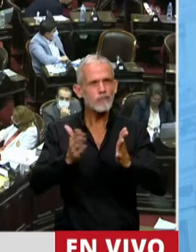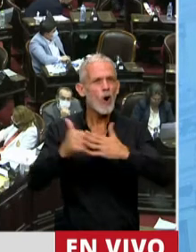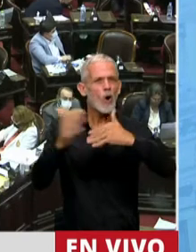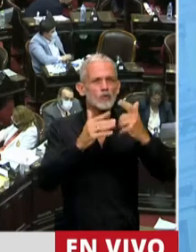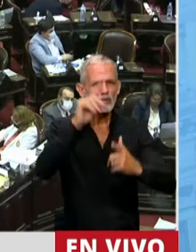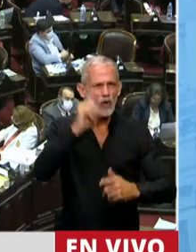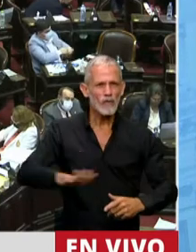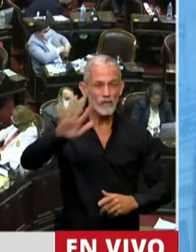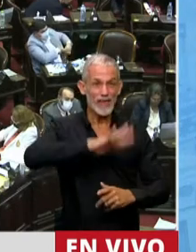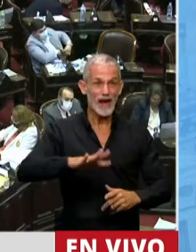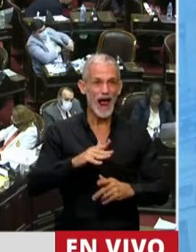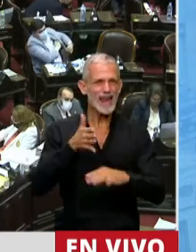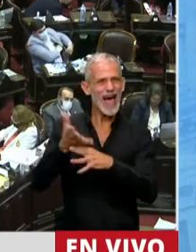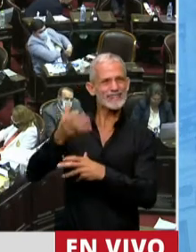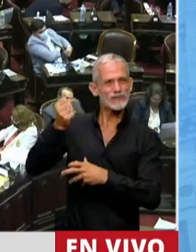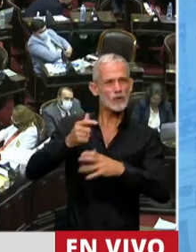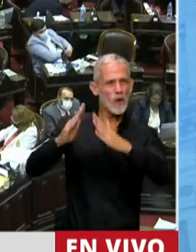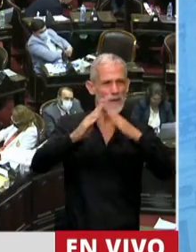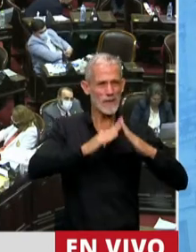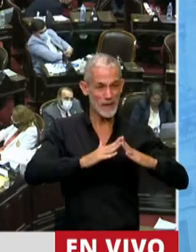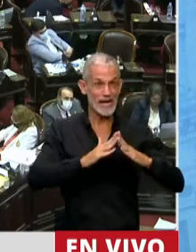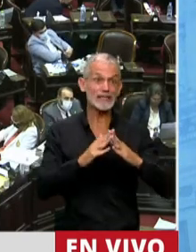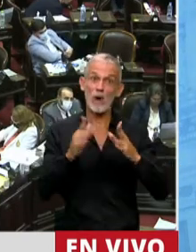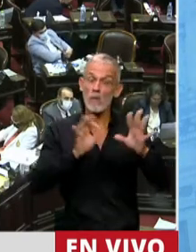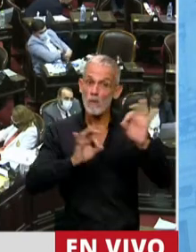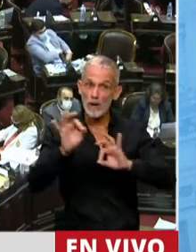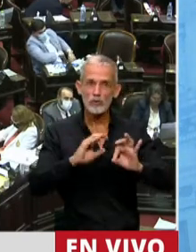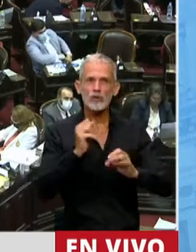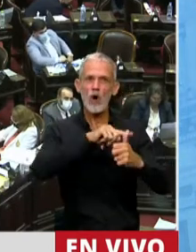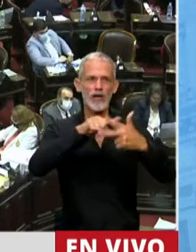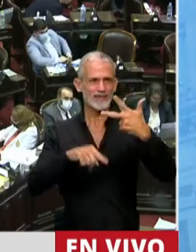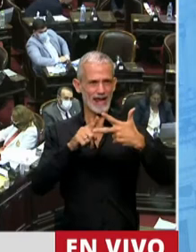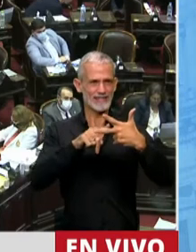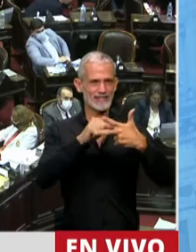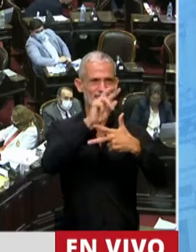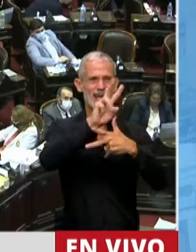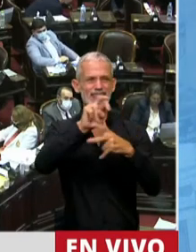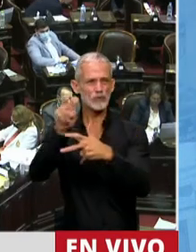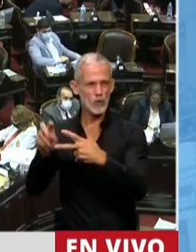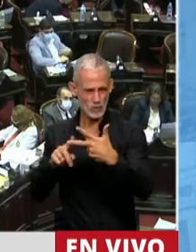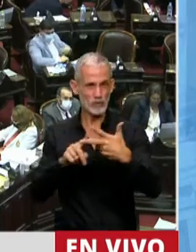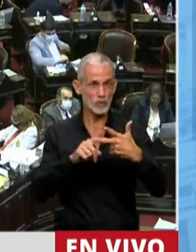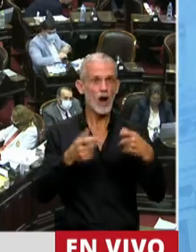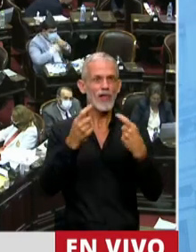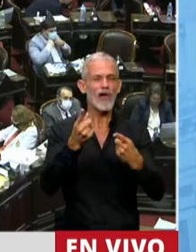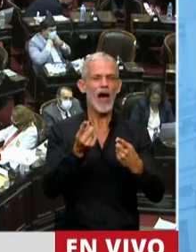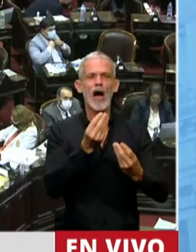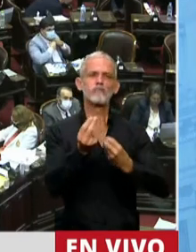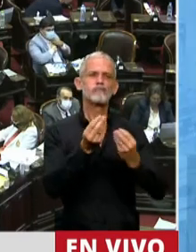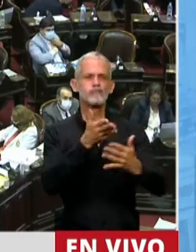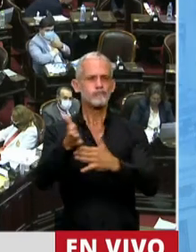federal y de acceso a la vivienda. Un proyecto que consta de tres títulos, los cuales buscan dar acceso a la